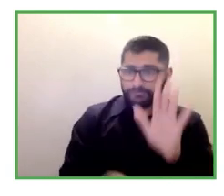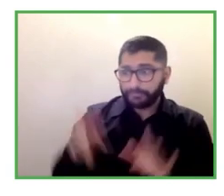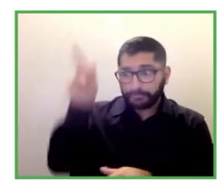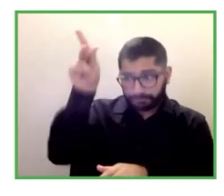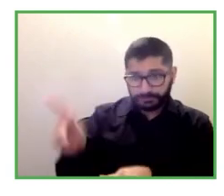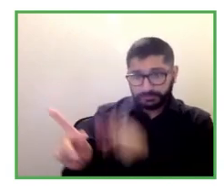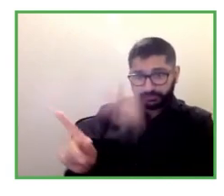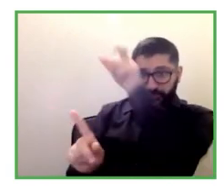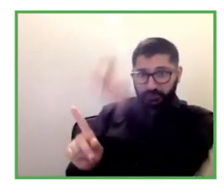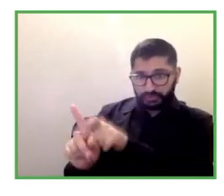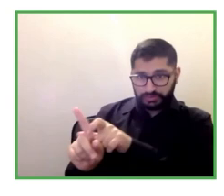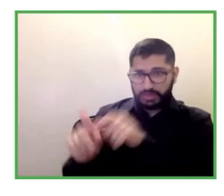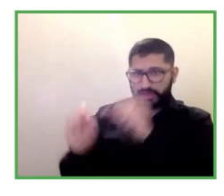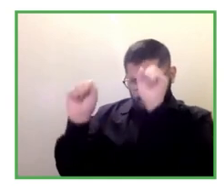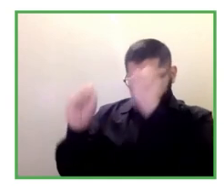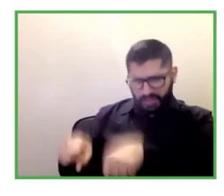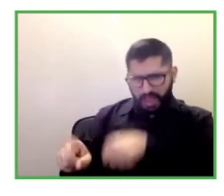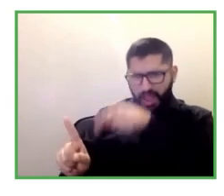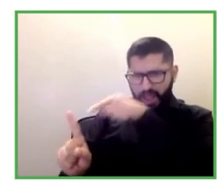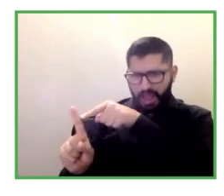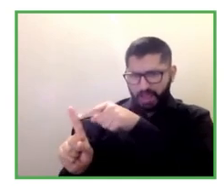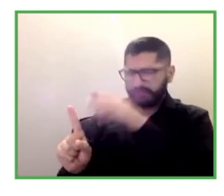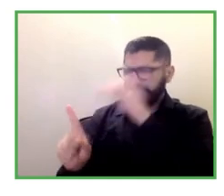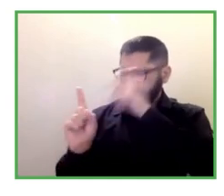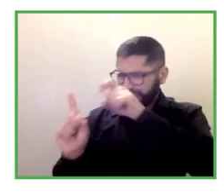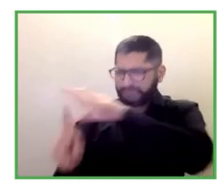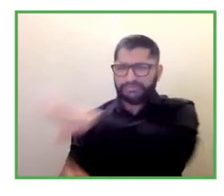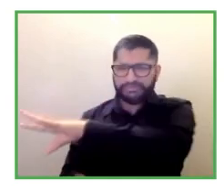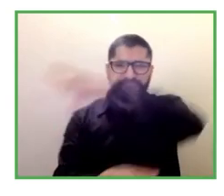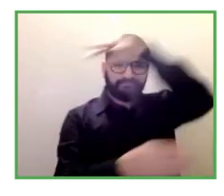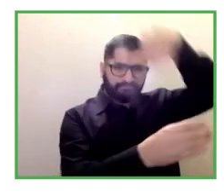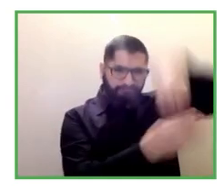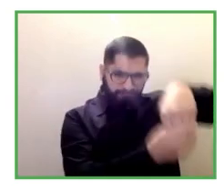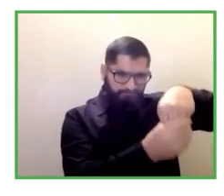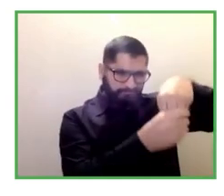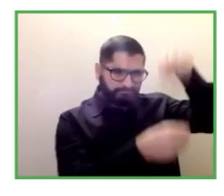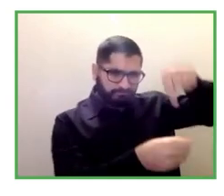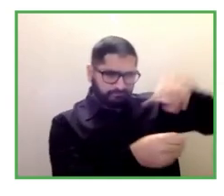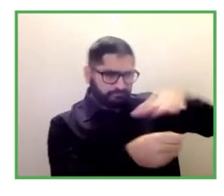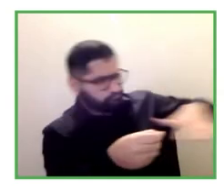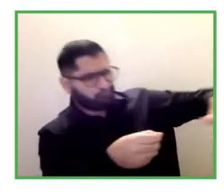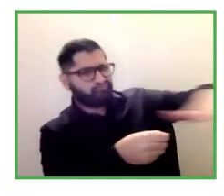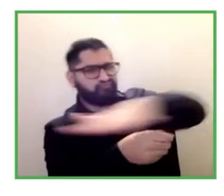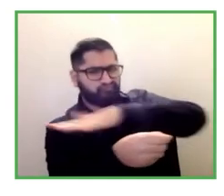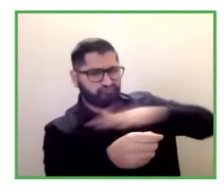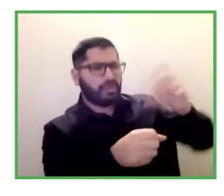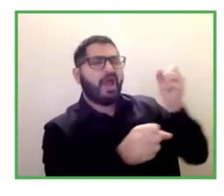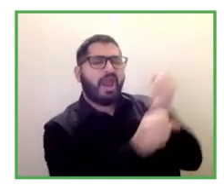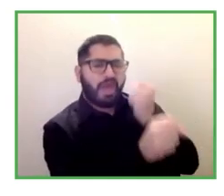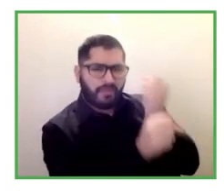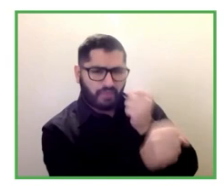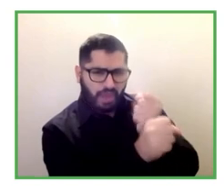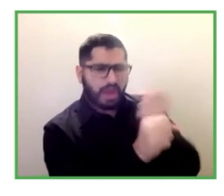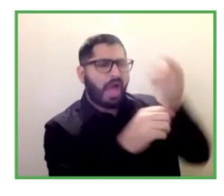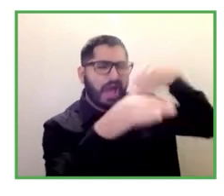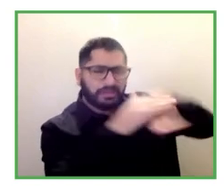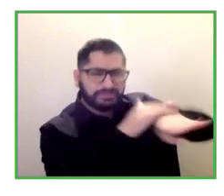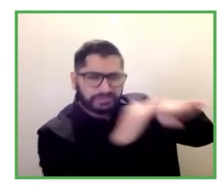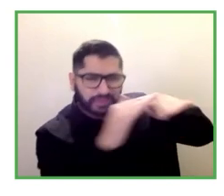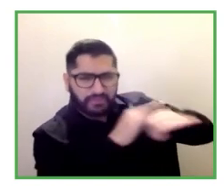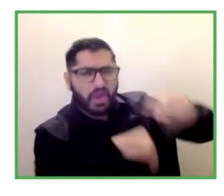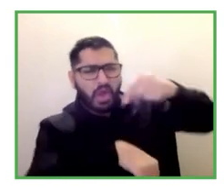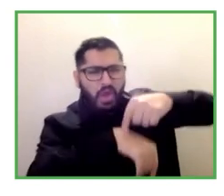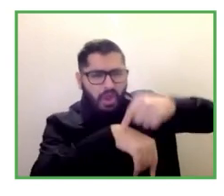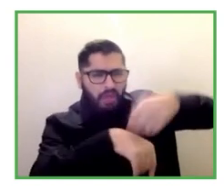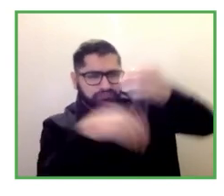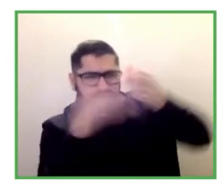laboral, flexibilidad, horarios de trabajo diferenciados, quizá algún cambio en